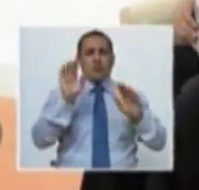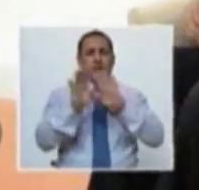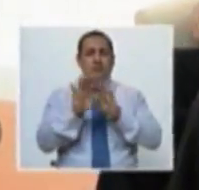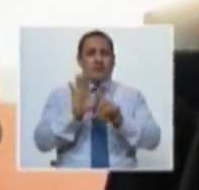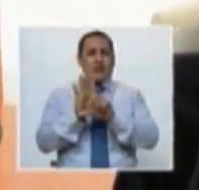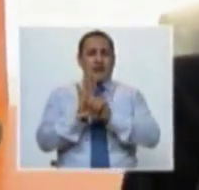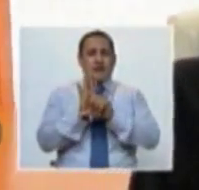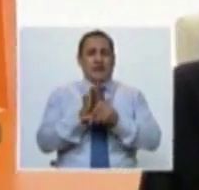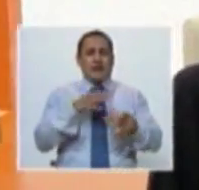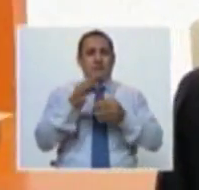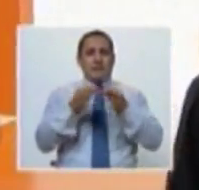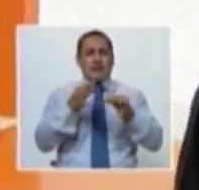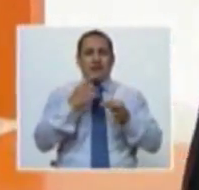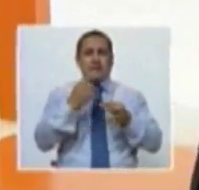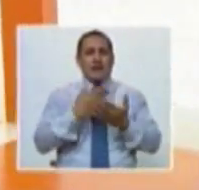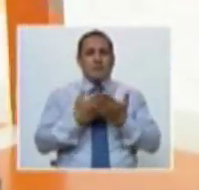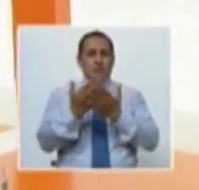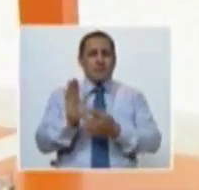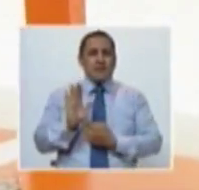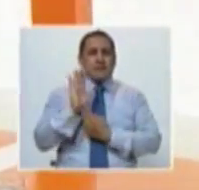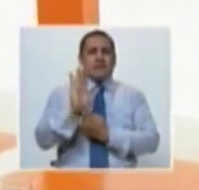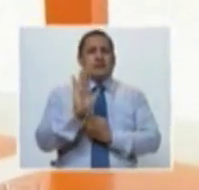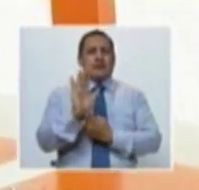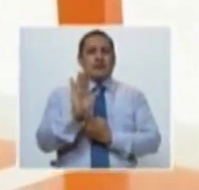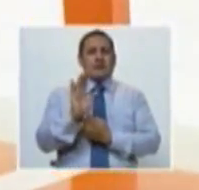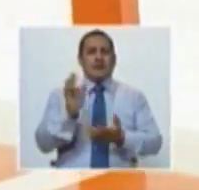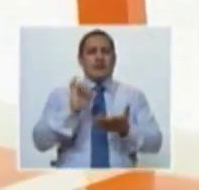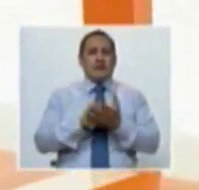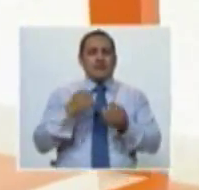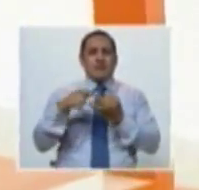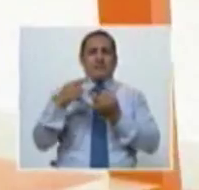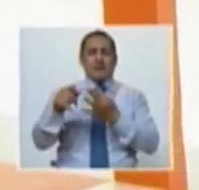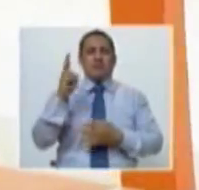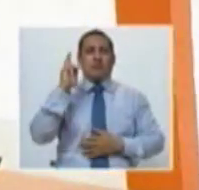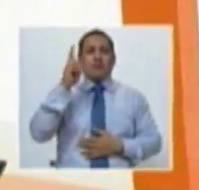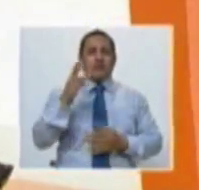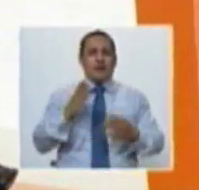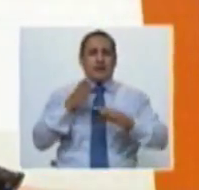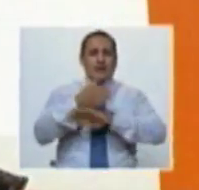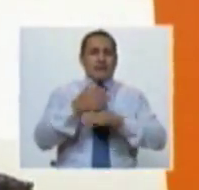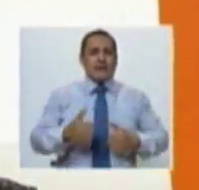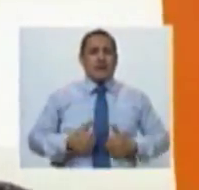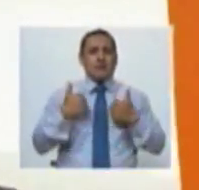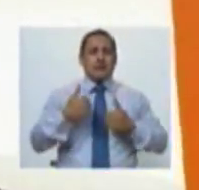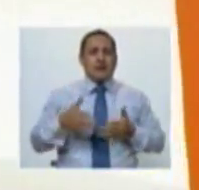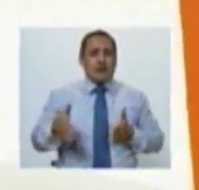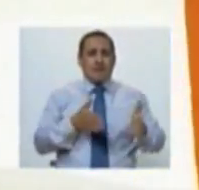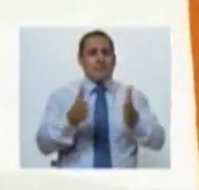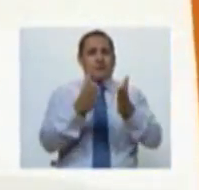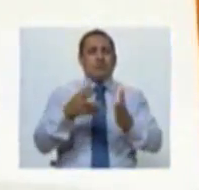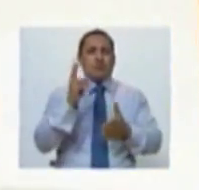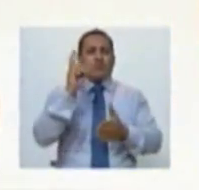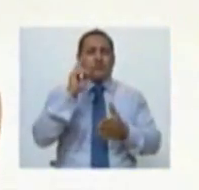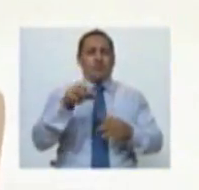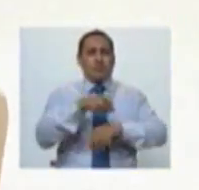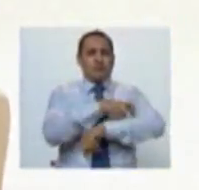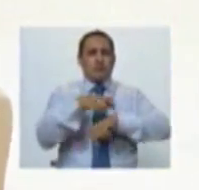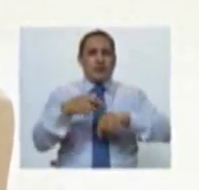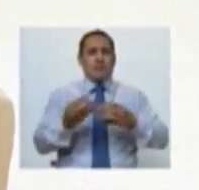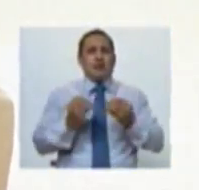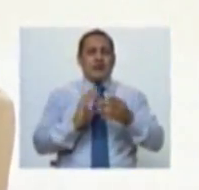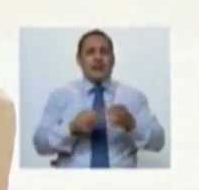ley, es la que establece que los profesores que han de postular a la carrera pública magisterial, para